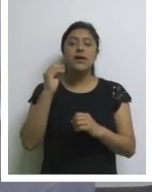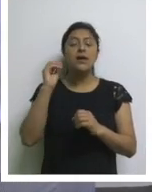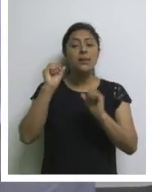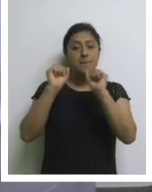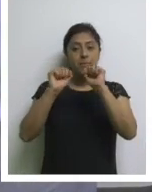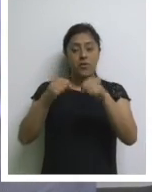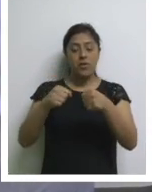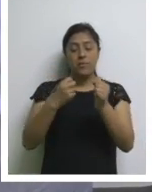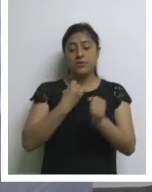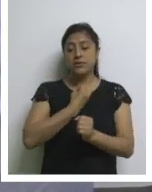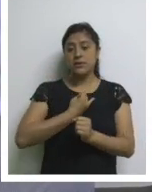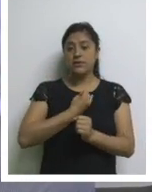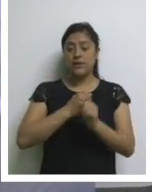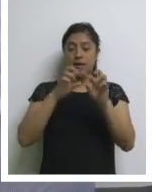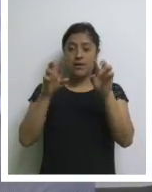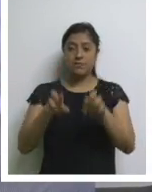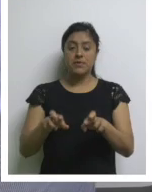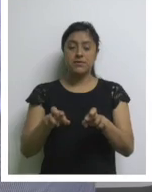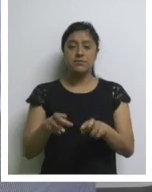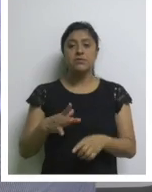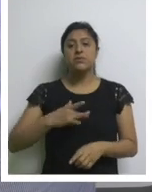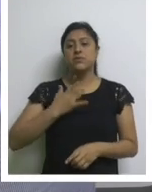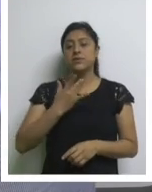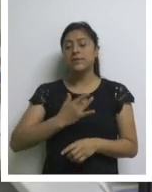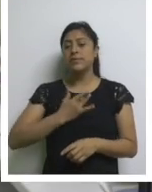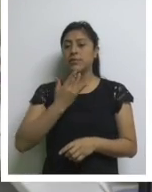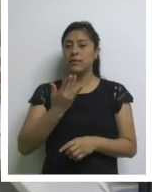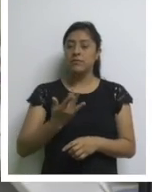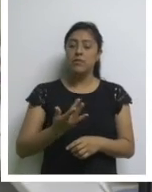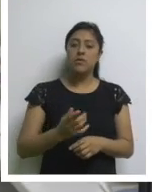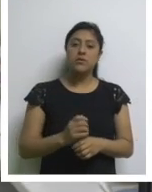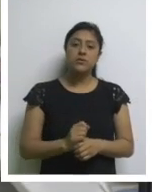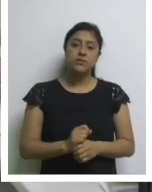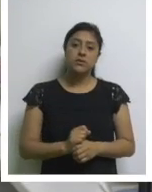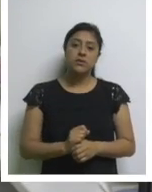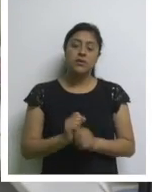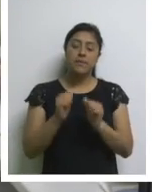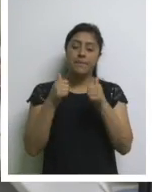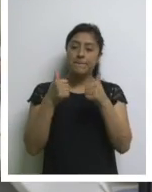entidades solicitantes para poder identificar a las personas. Nos sentimos